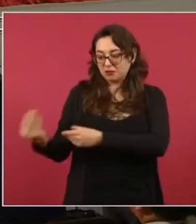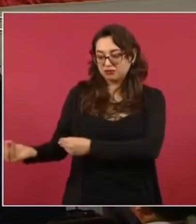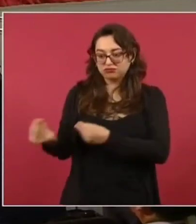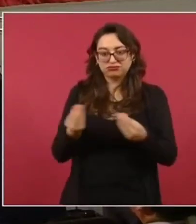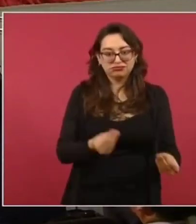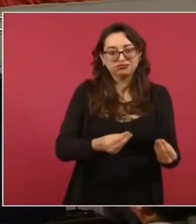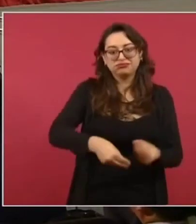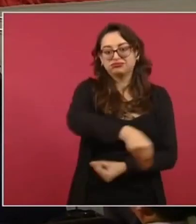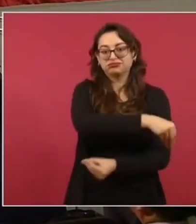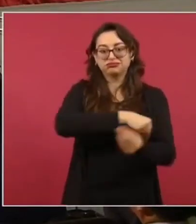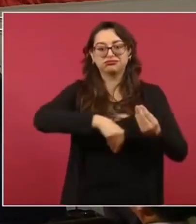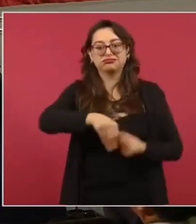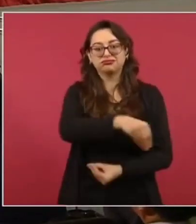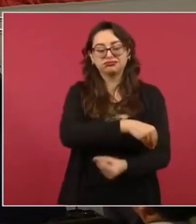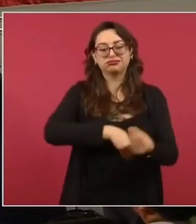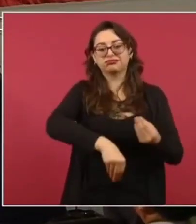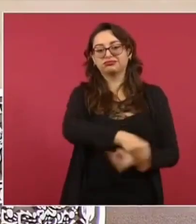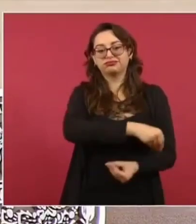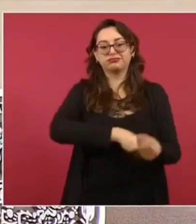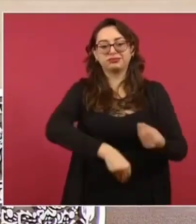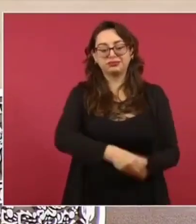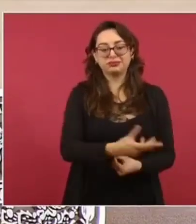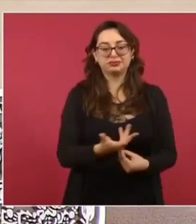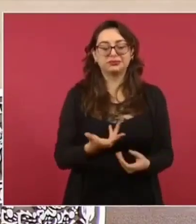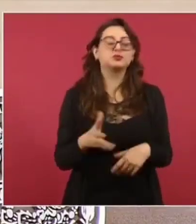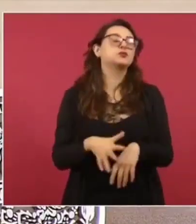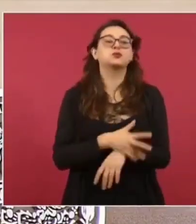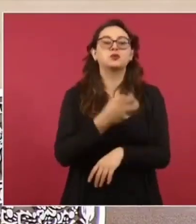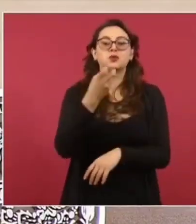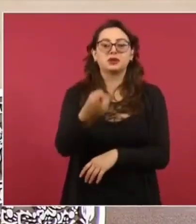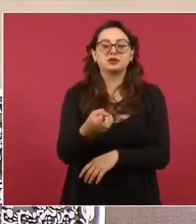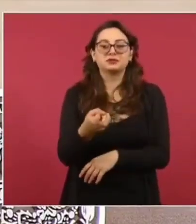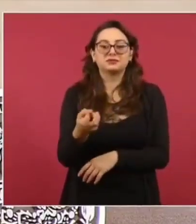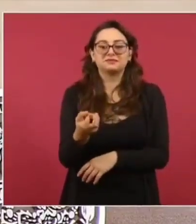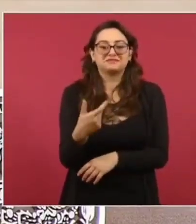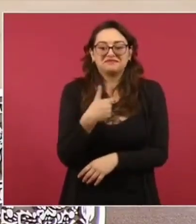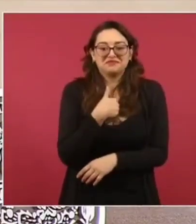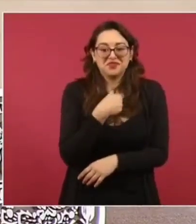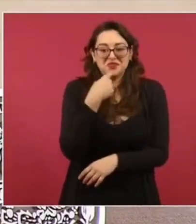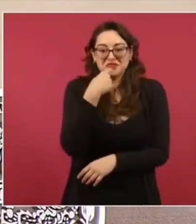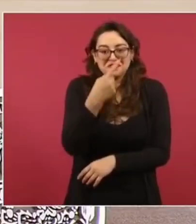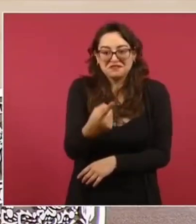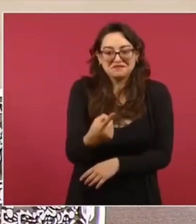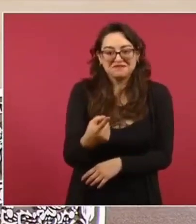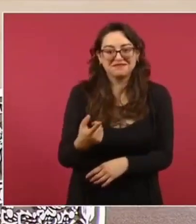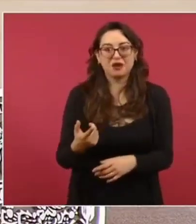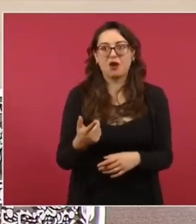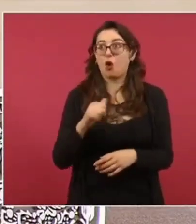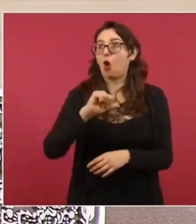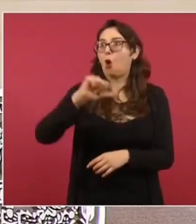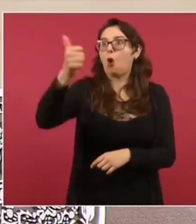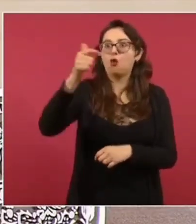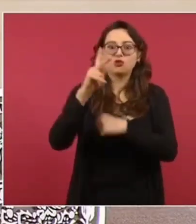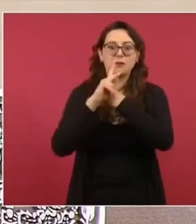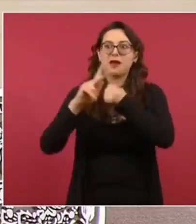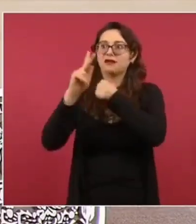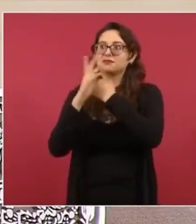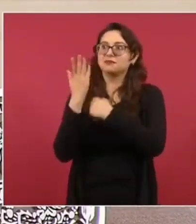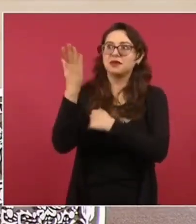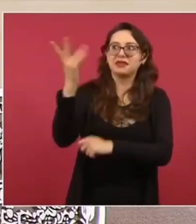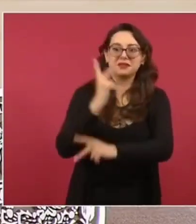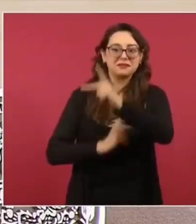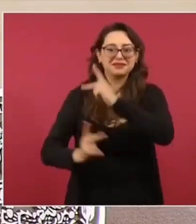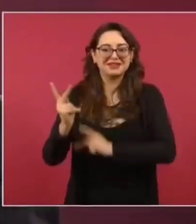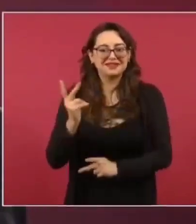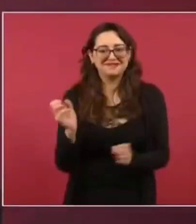chequera a un activo productivo. Entonces, por eso insistimos en que no hay deuda, pero en el